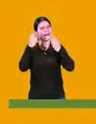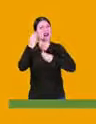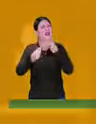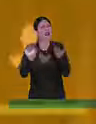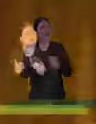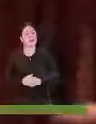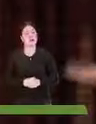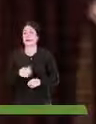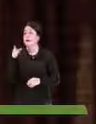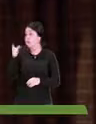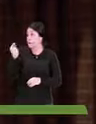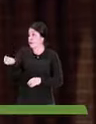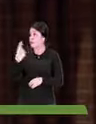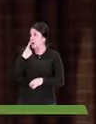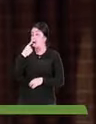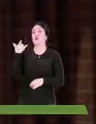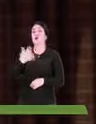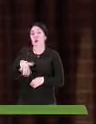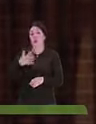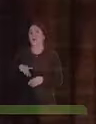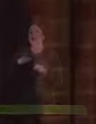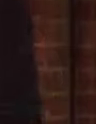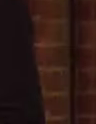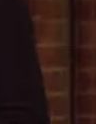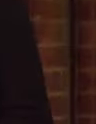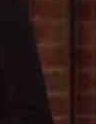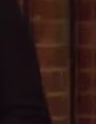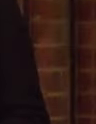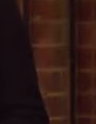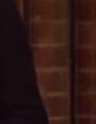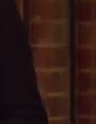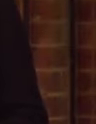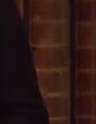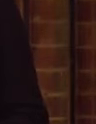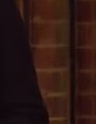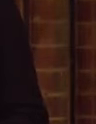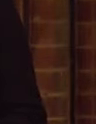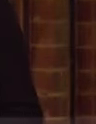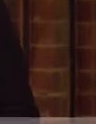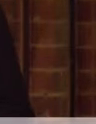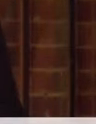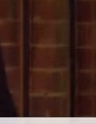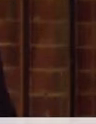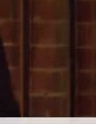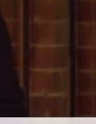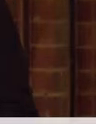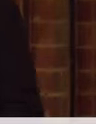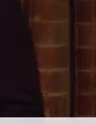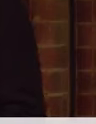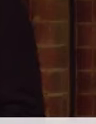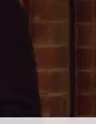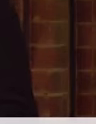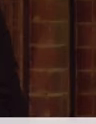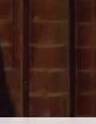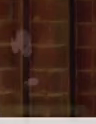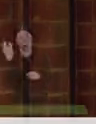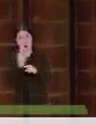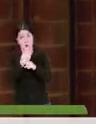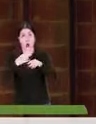Esa pregunta es muy importante. Yo aquí tengo que hacer un llamado muy enfático a todos los motociclistas. Son actores viales